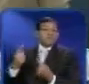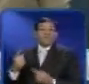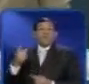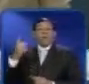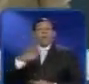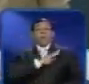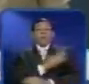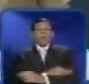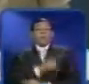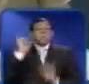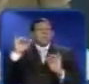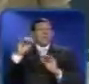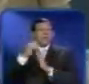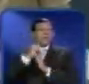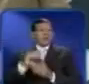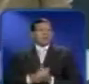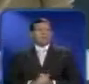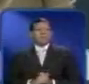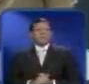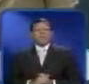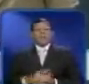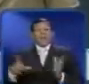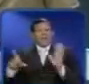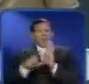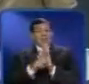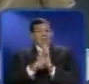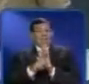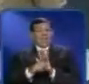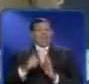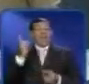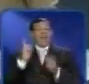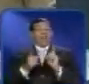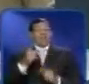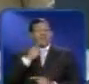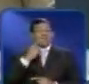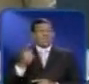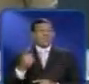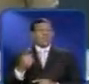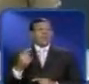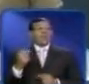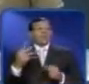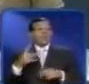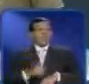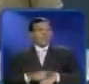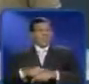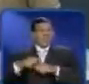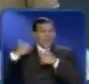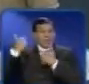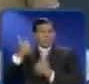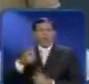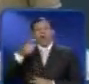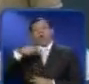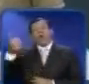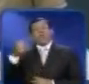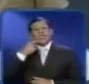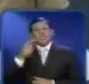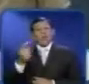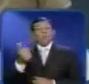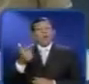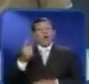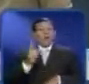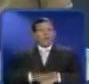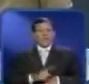líder esta ley que algunos dicen que pasó mucho tiempo otros dicen que es poco